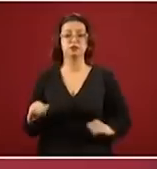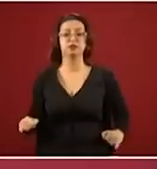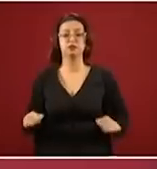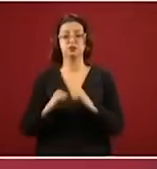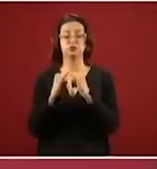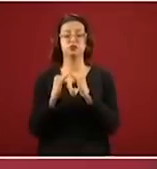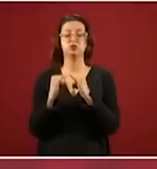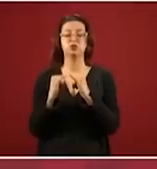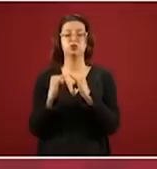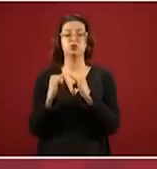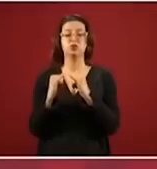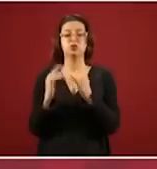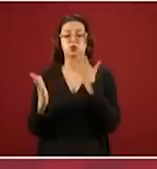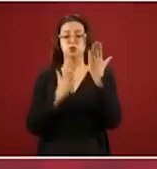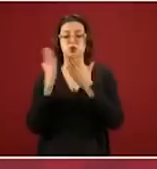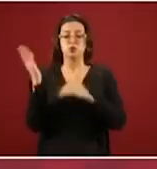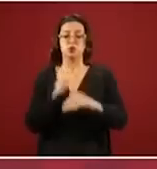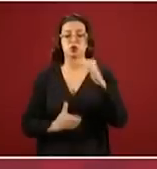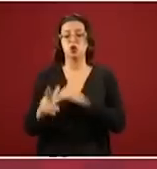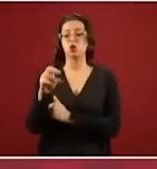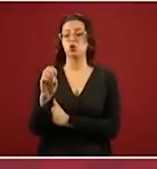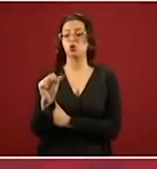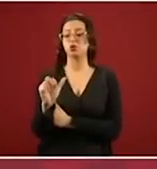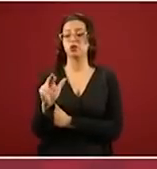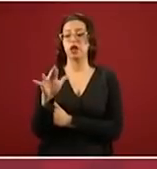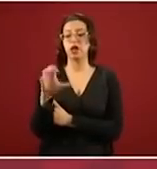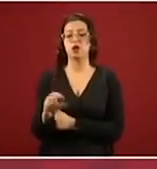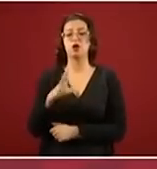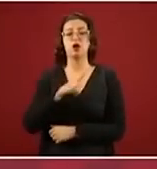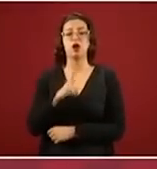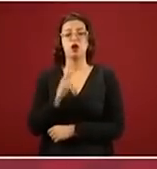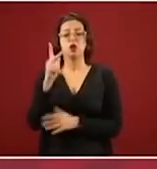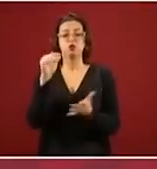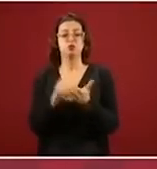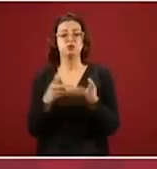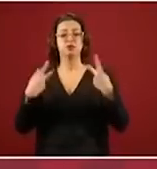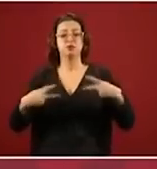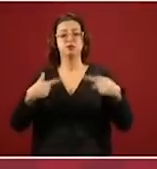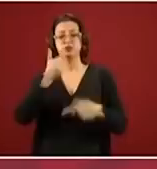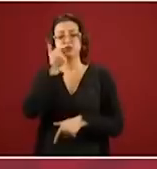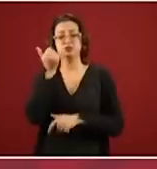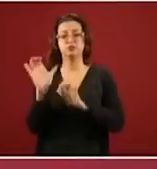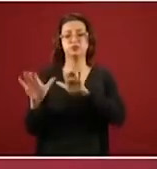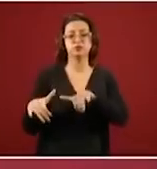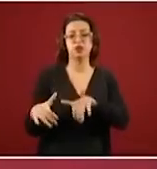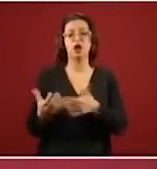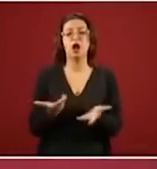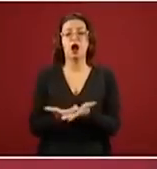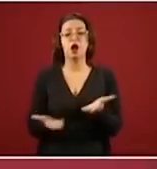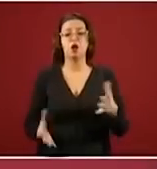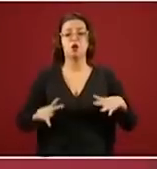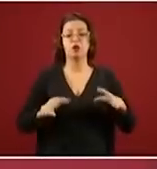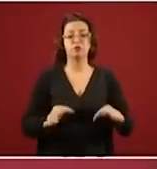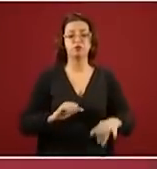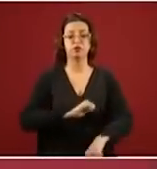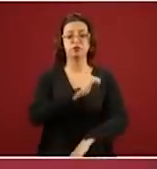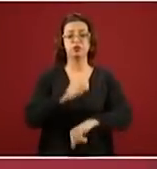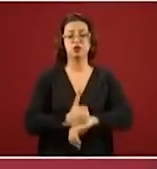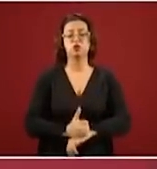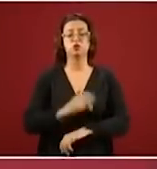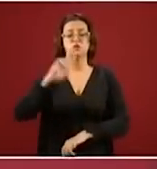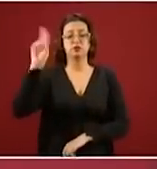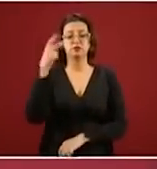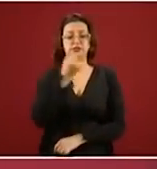superior 'rosario castellanos' donde ya estudian ocho mil estudiantes y está una universidad la universidad de la salud